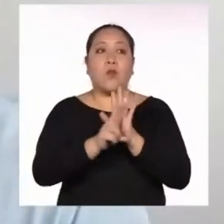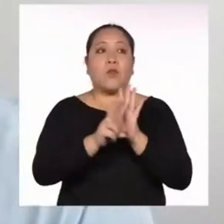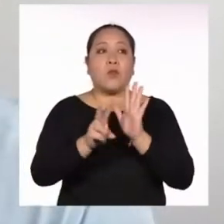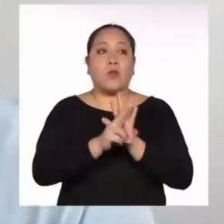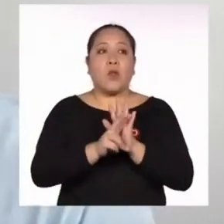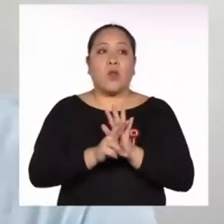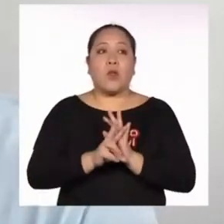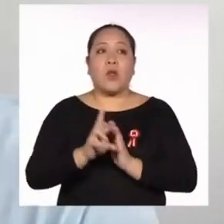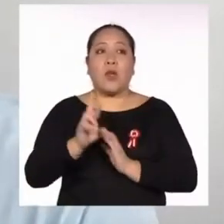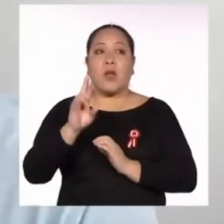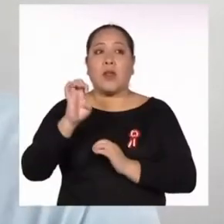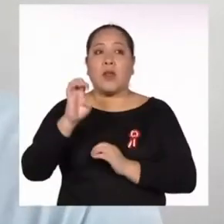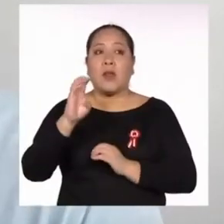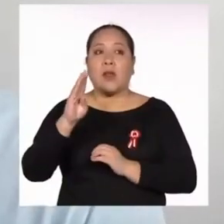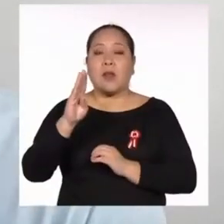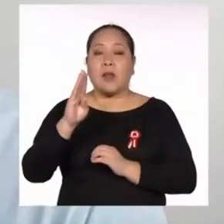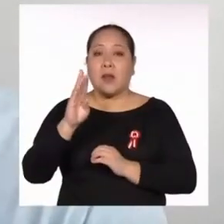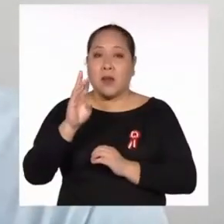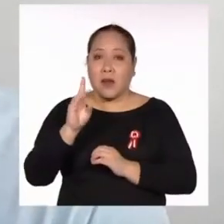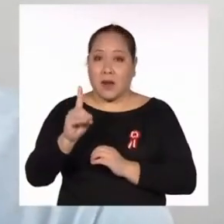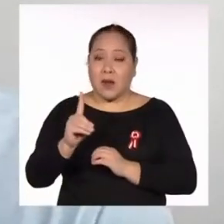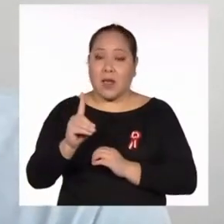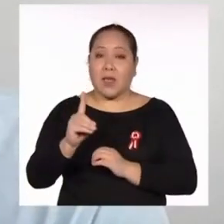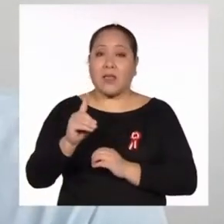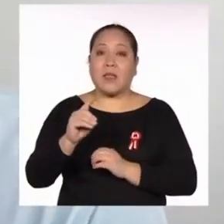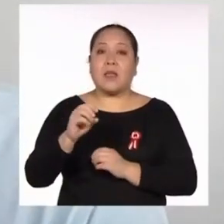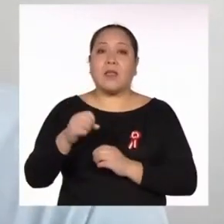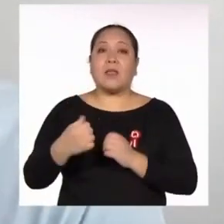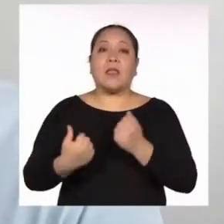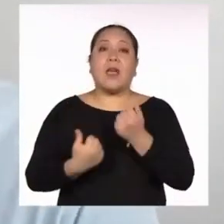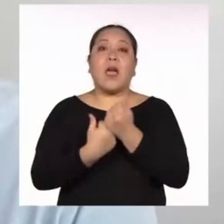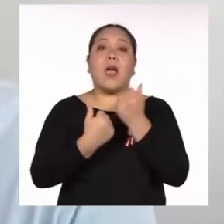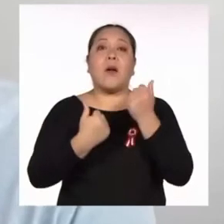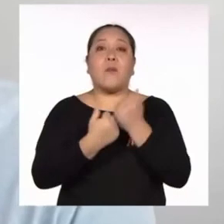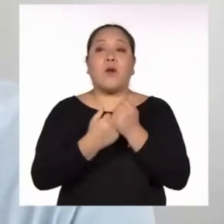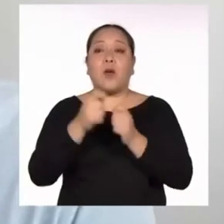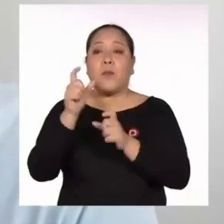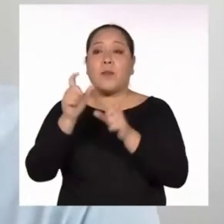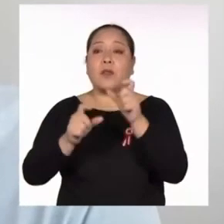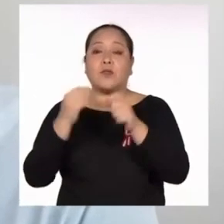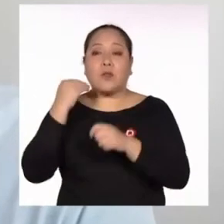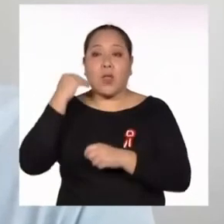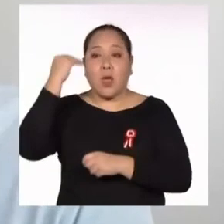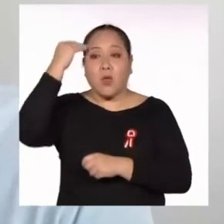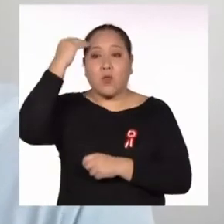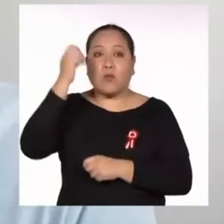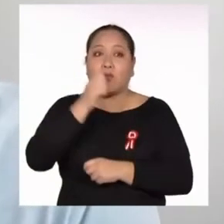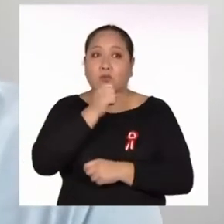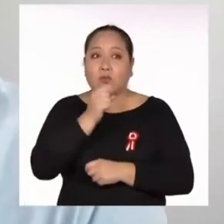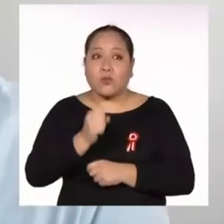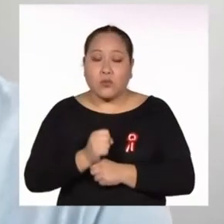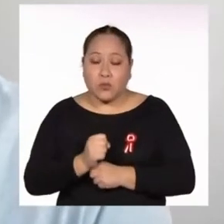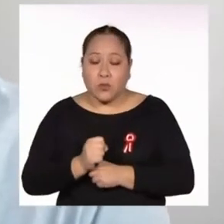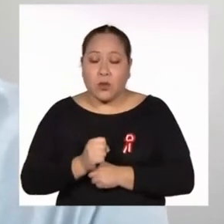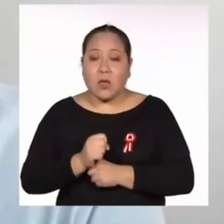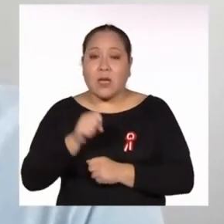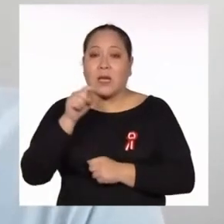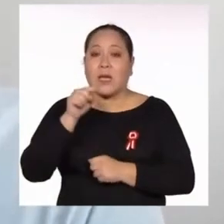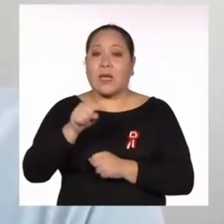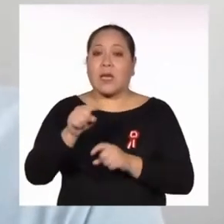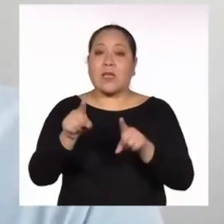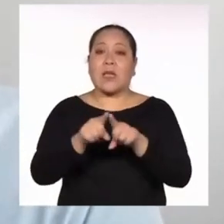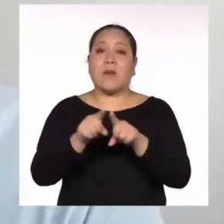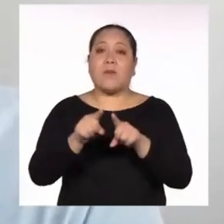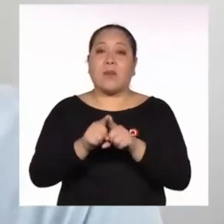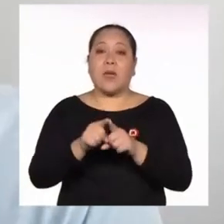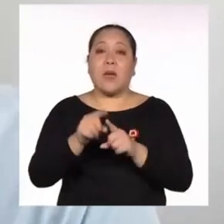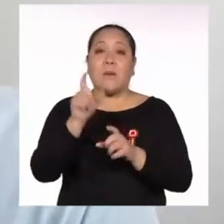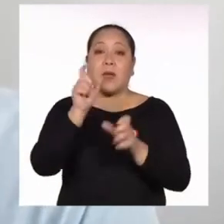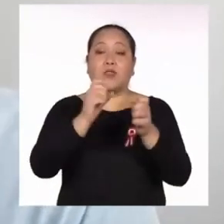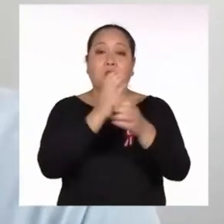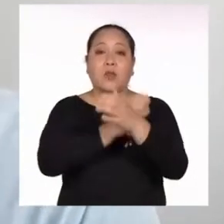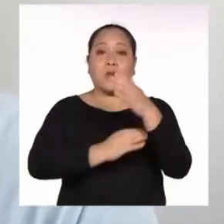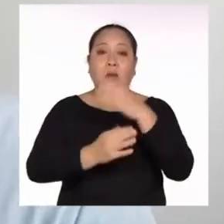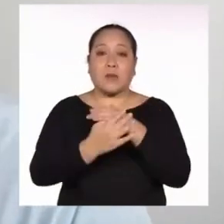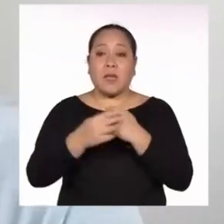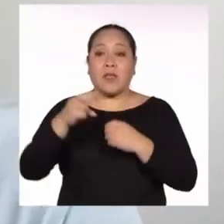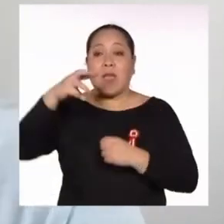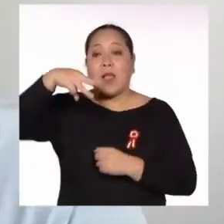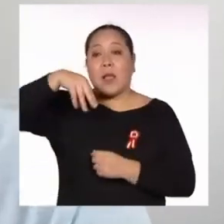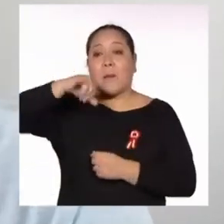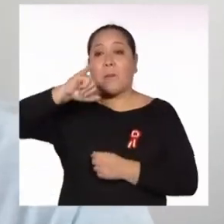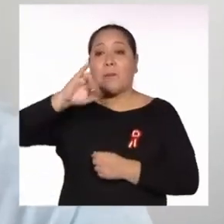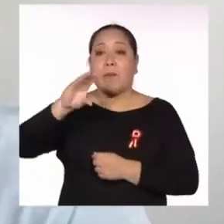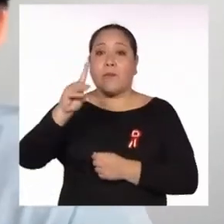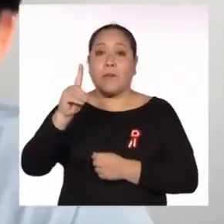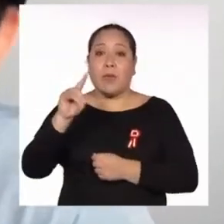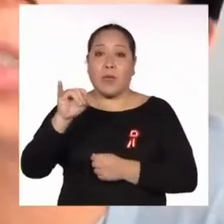soporte para la persona adulta mayor y la persona con discapacidad severa del mls esta labor me ha permitido